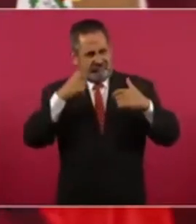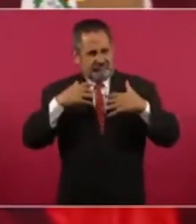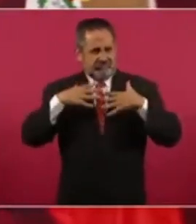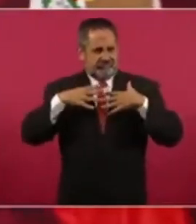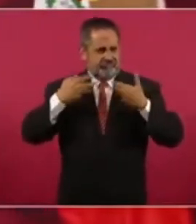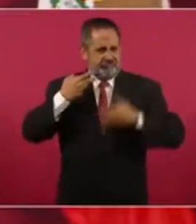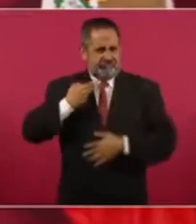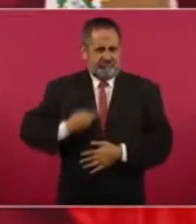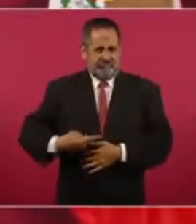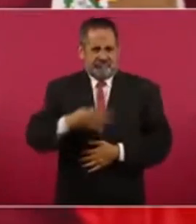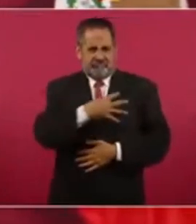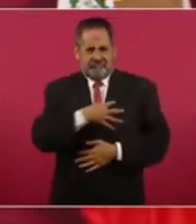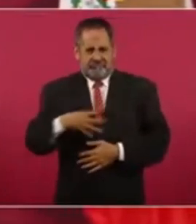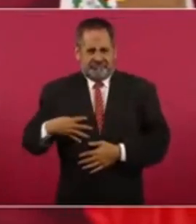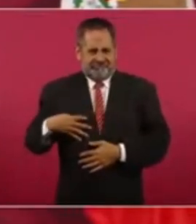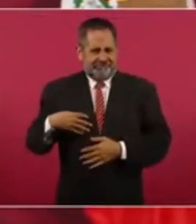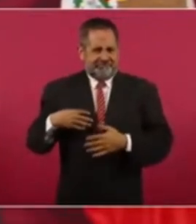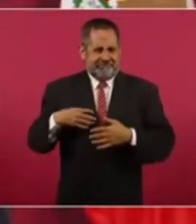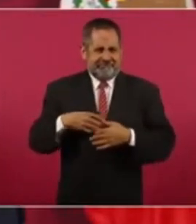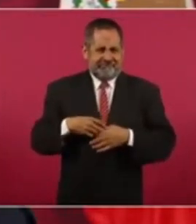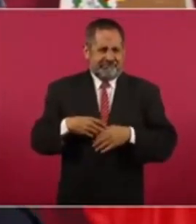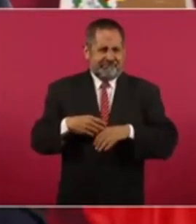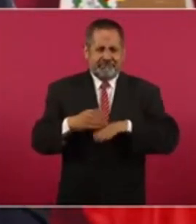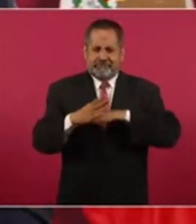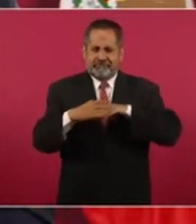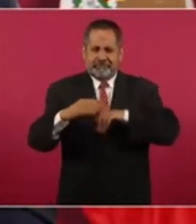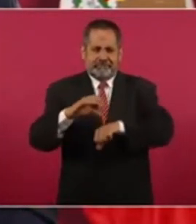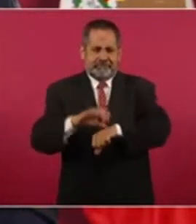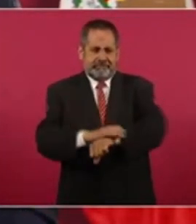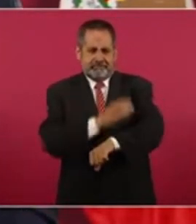camisa de cuadro, sus botas,